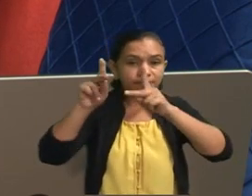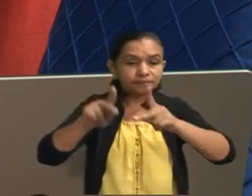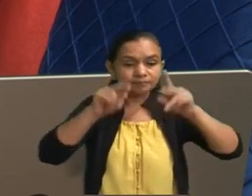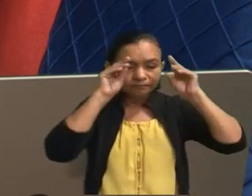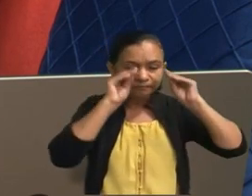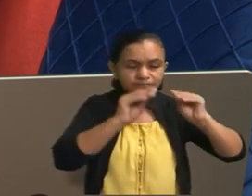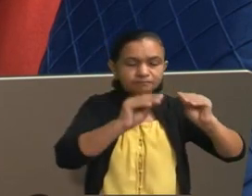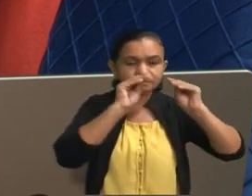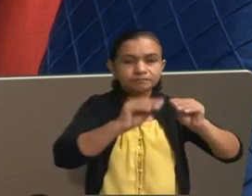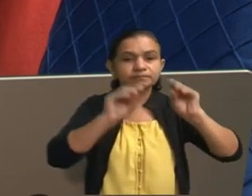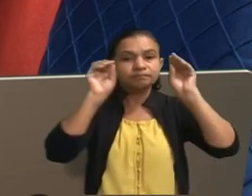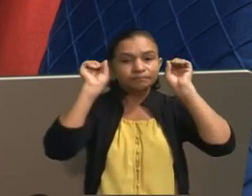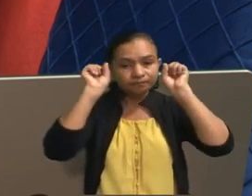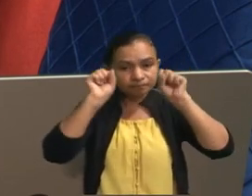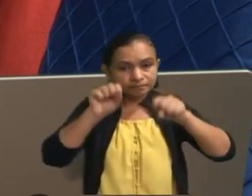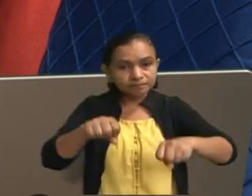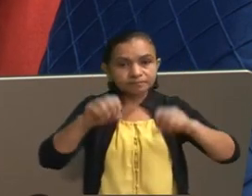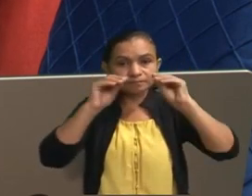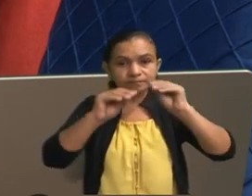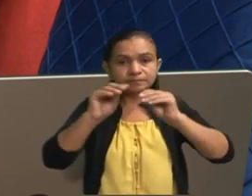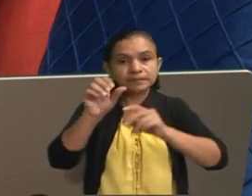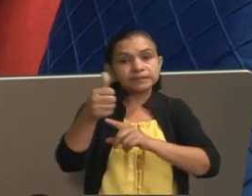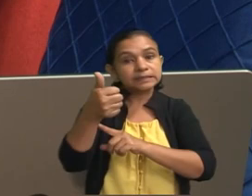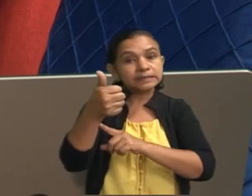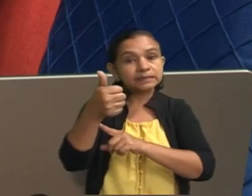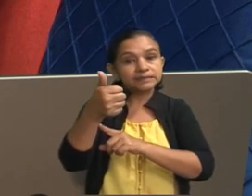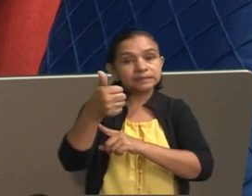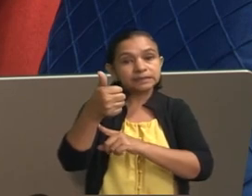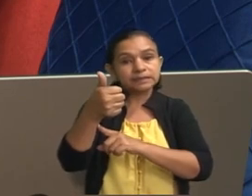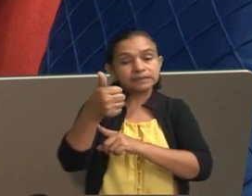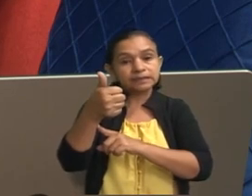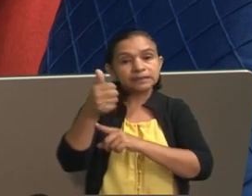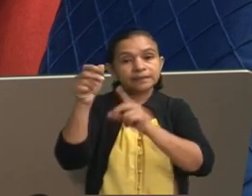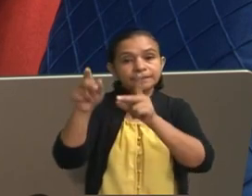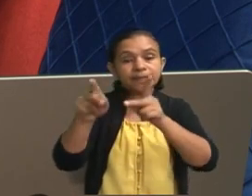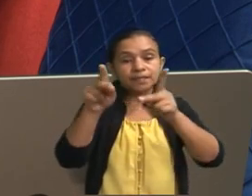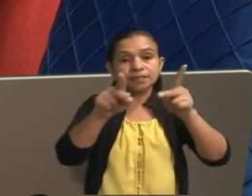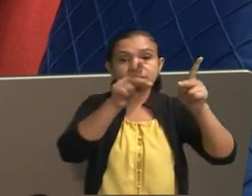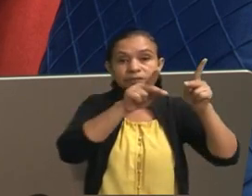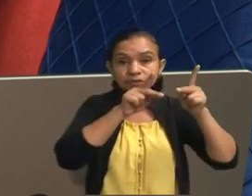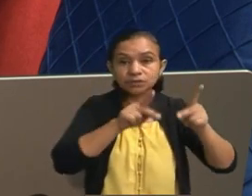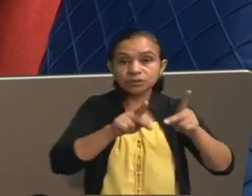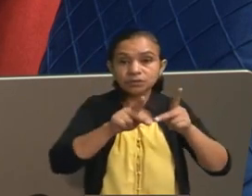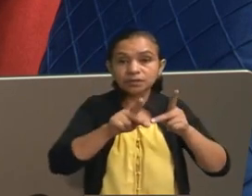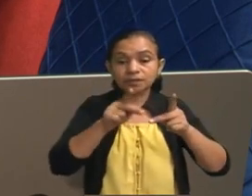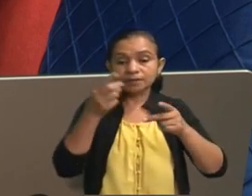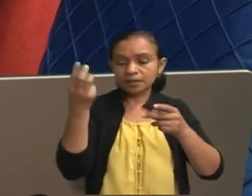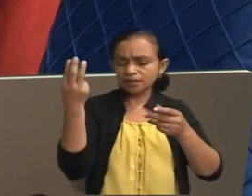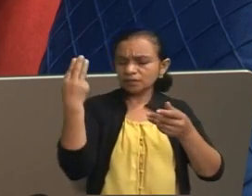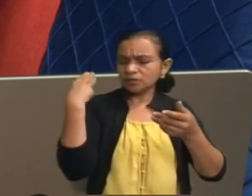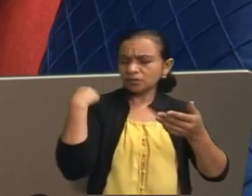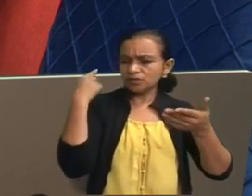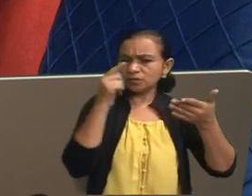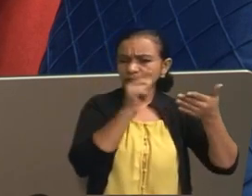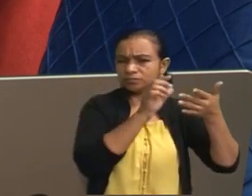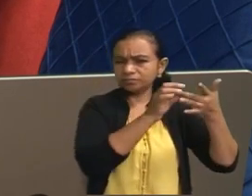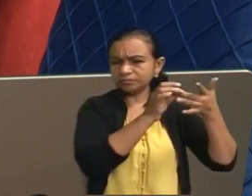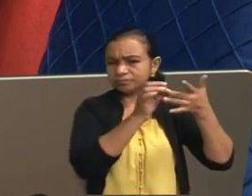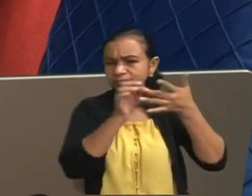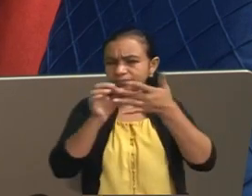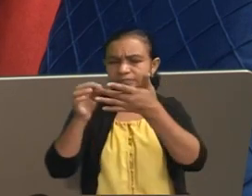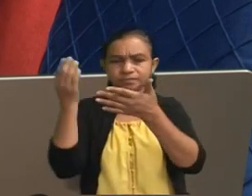Logramos capacitar en total como 6 personas para tener la maestría, que trabajan ahora en el